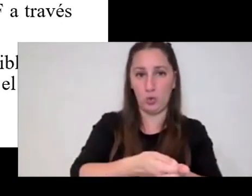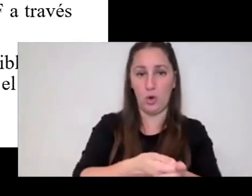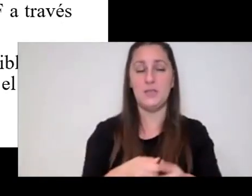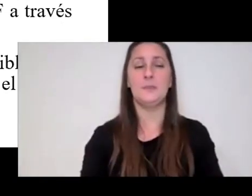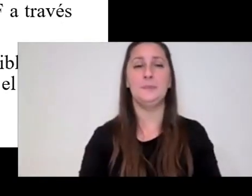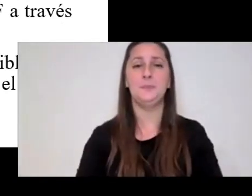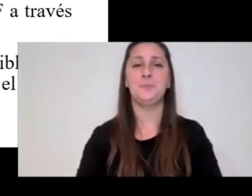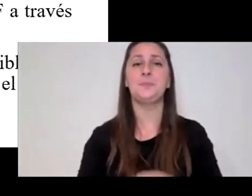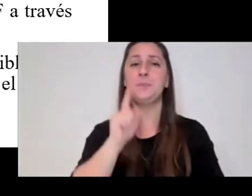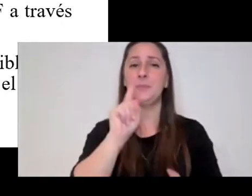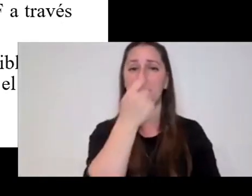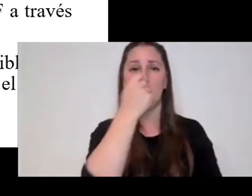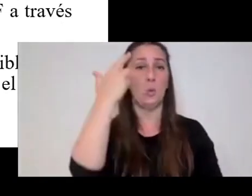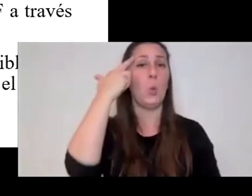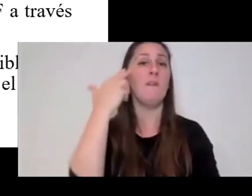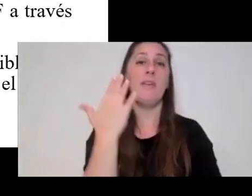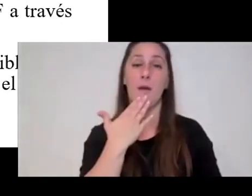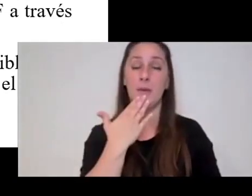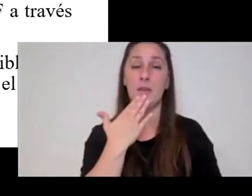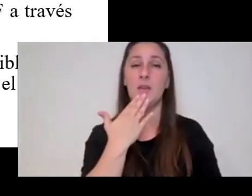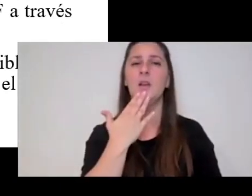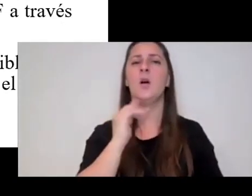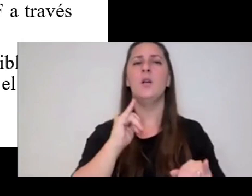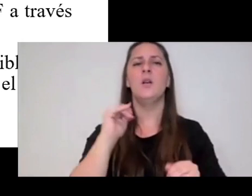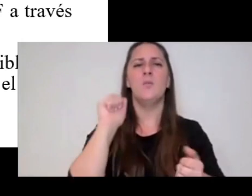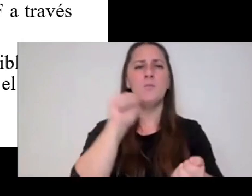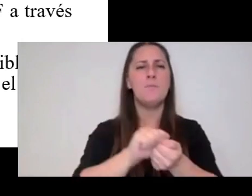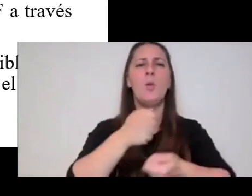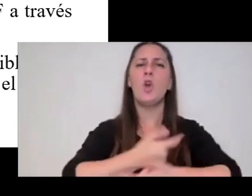29 de abril se publicó la Resolución General